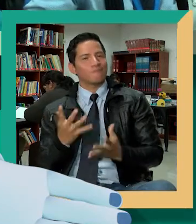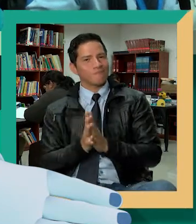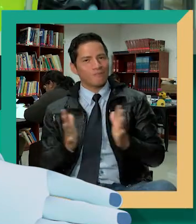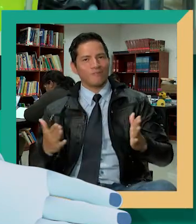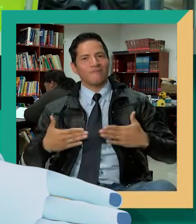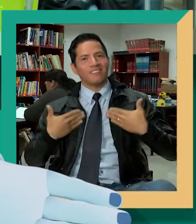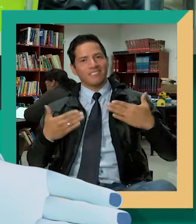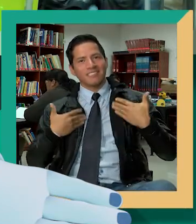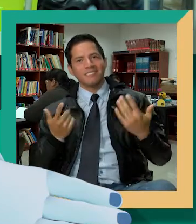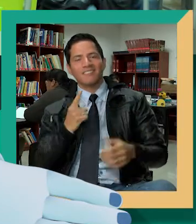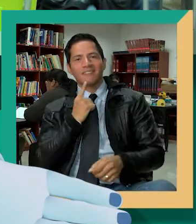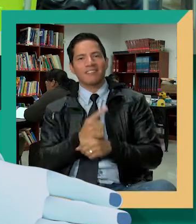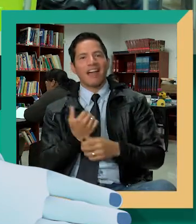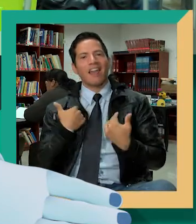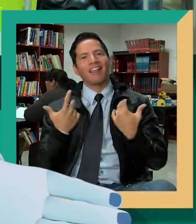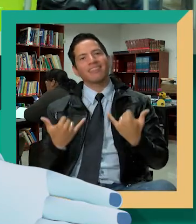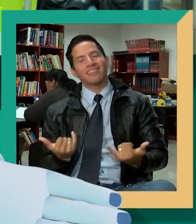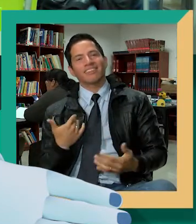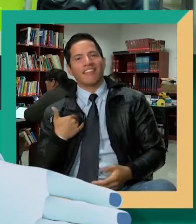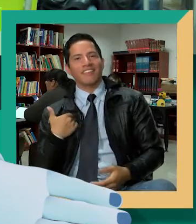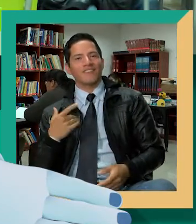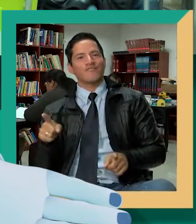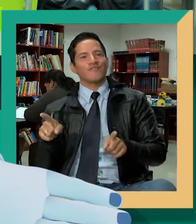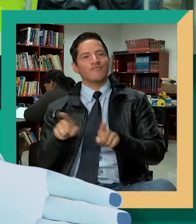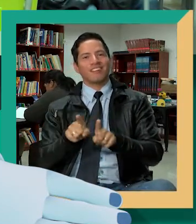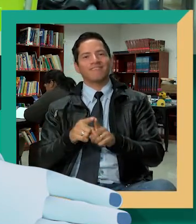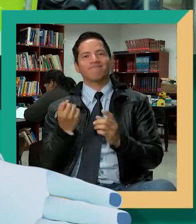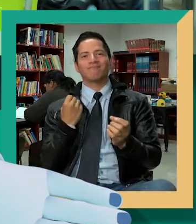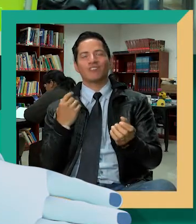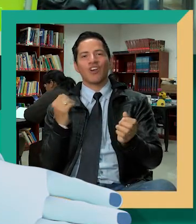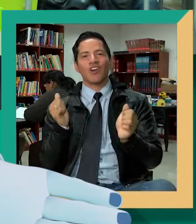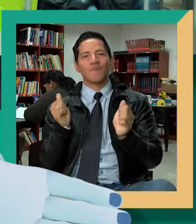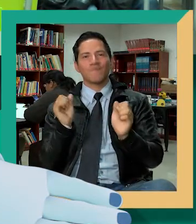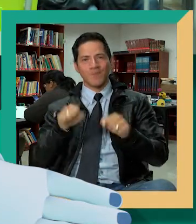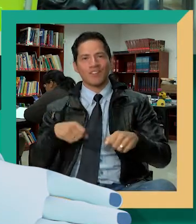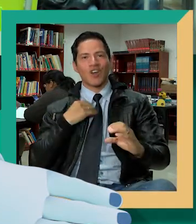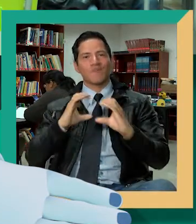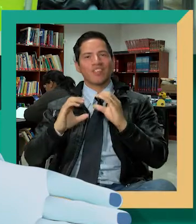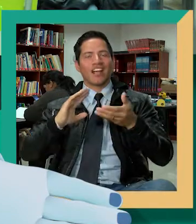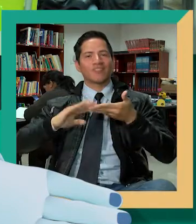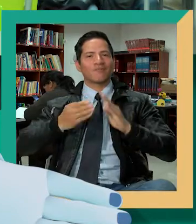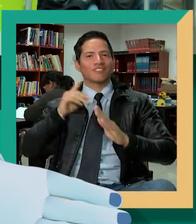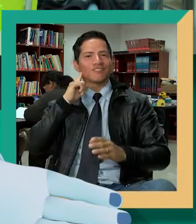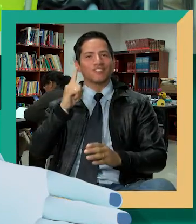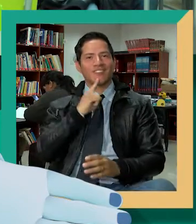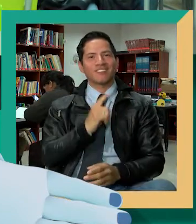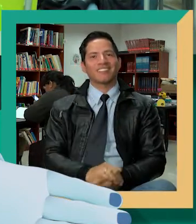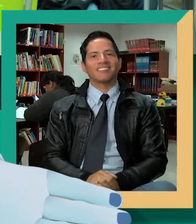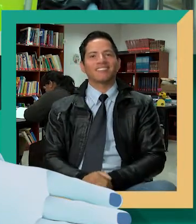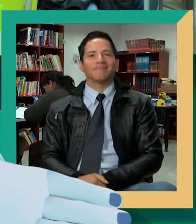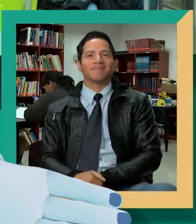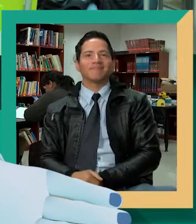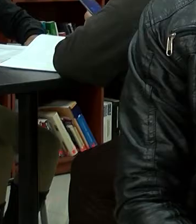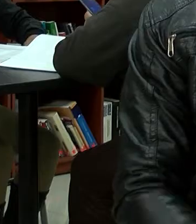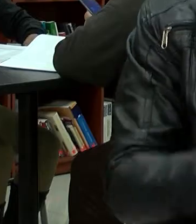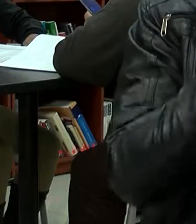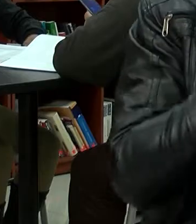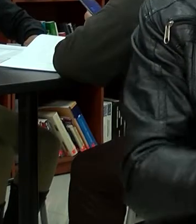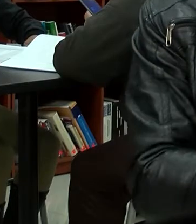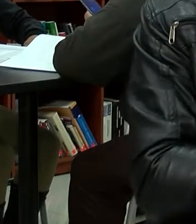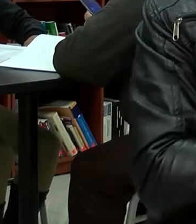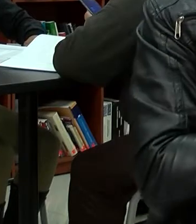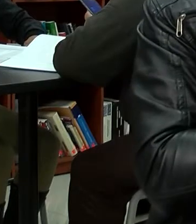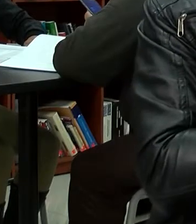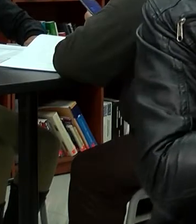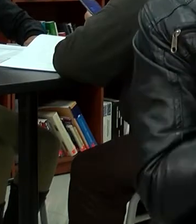Junto a mis compañeros, quienes también son personas sordas. Estoy muy agradecido, muy feliz, ya que la comunicación fluye.